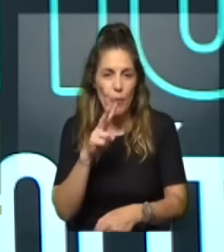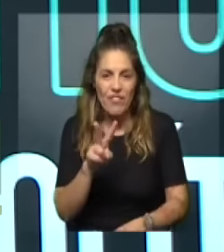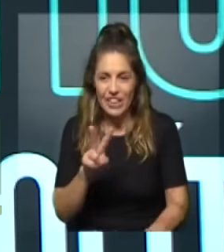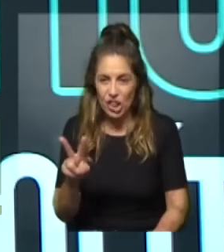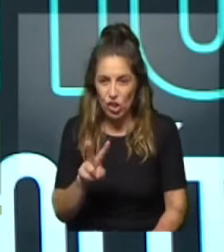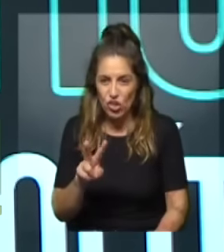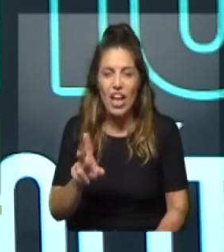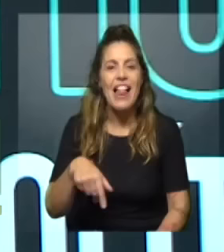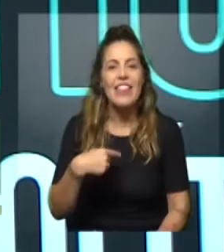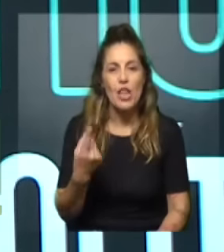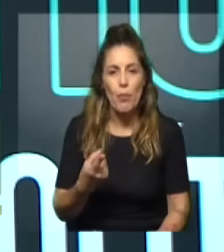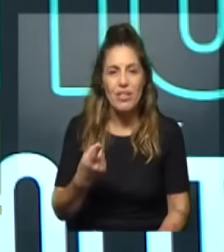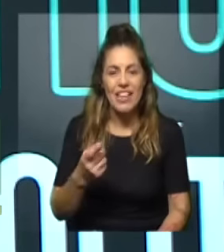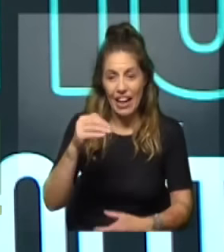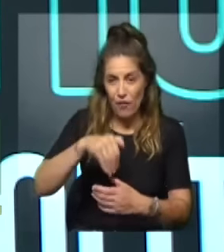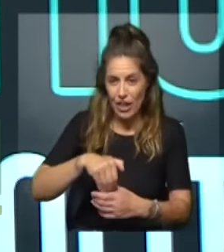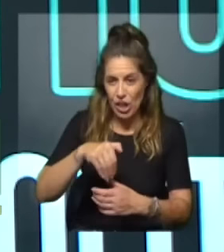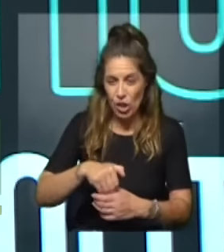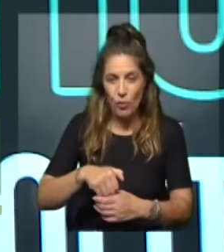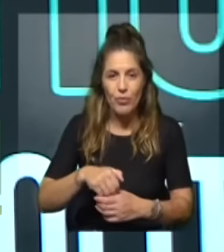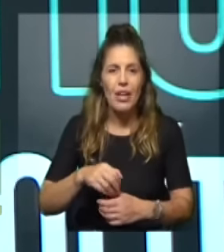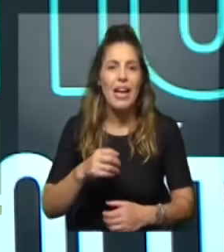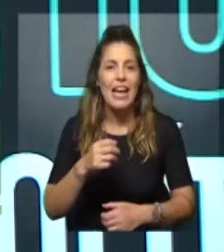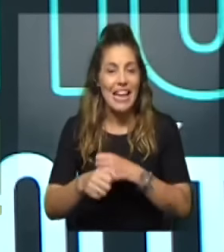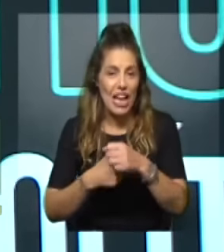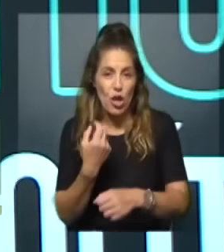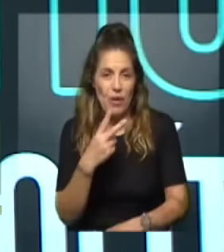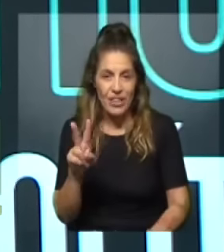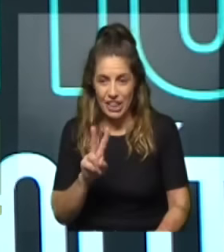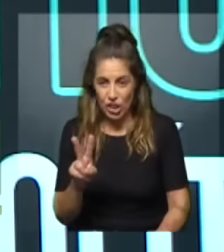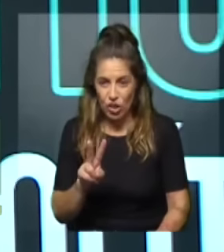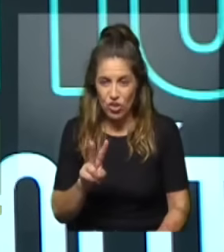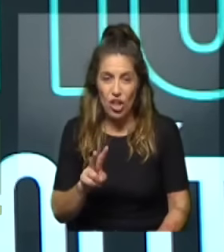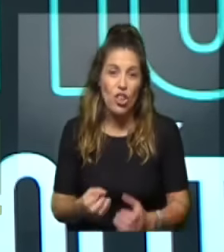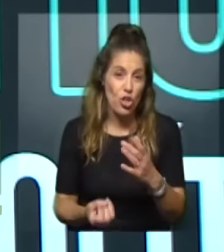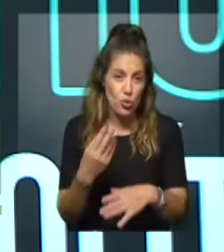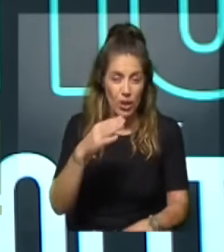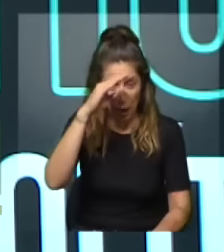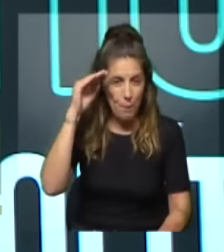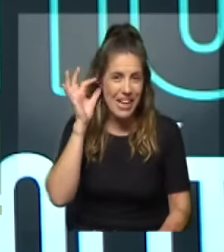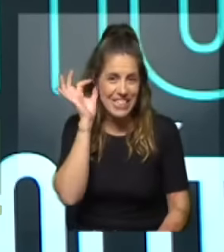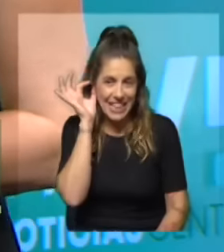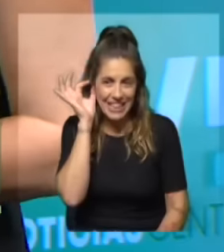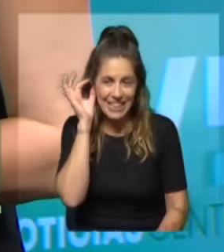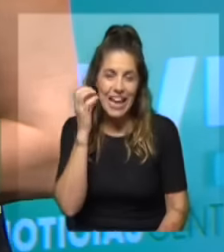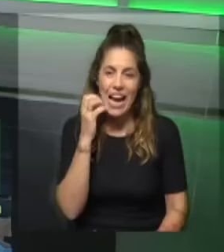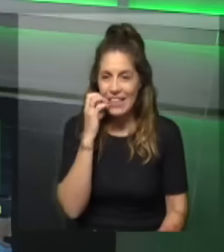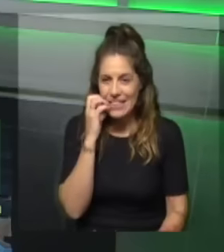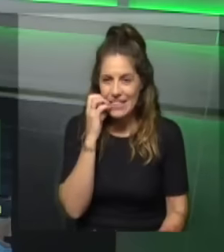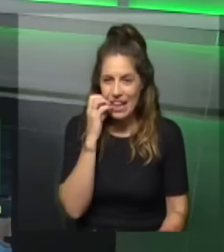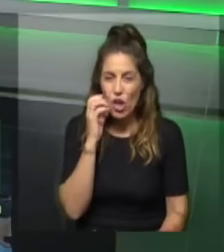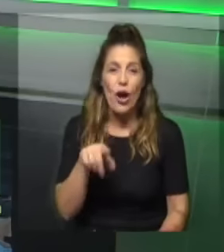después de El referéndum 2022 es el año donde aparecen los casos marset caso astesiano bueno